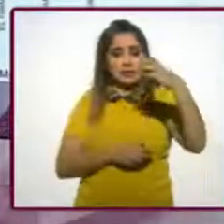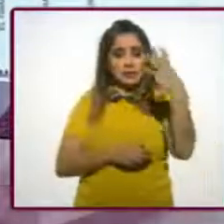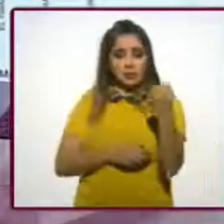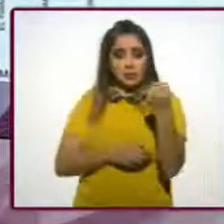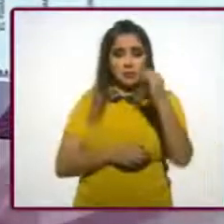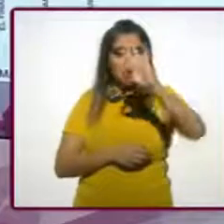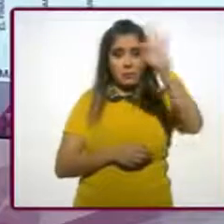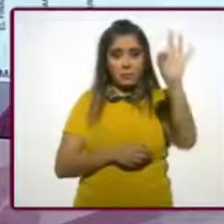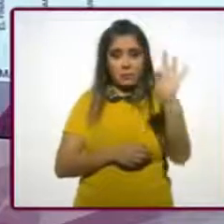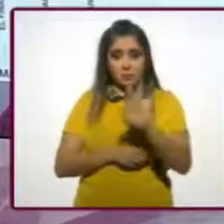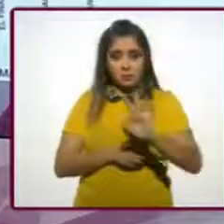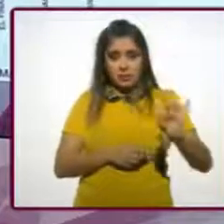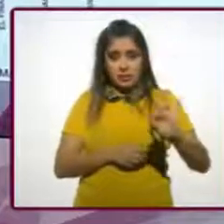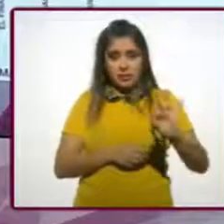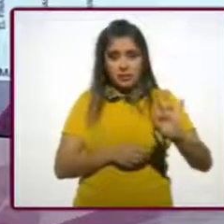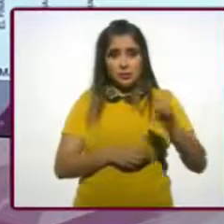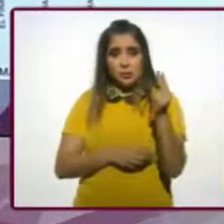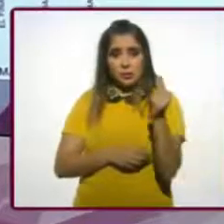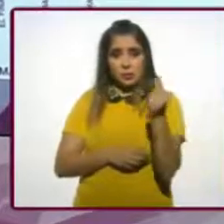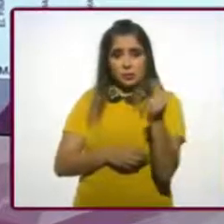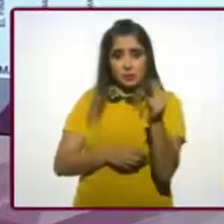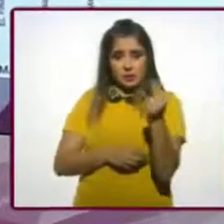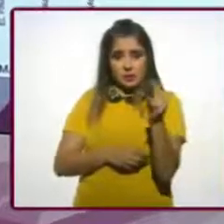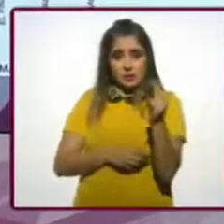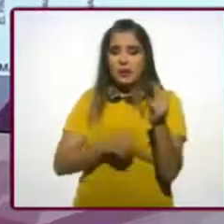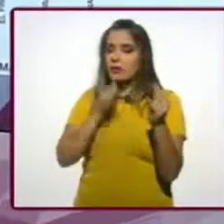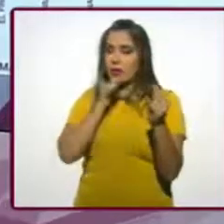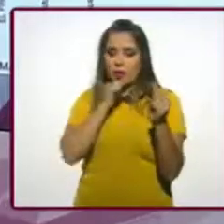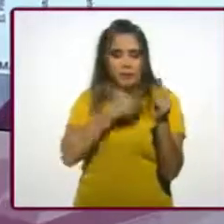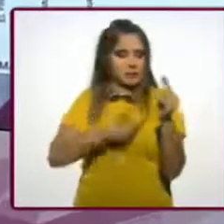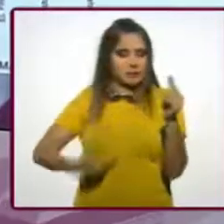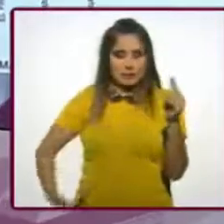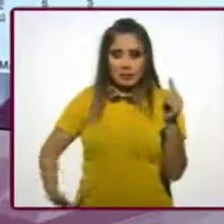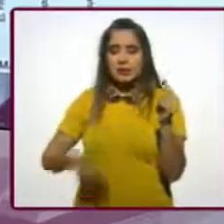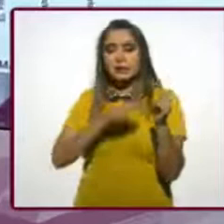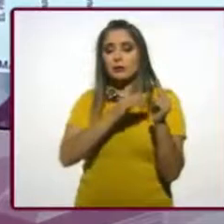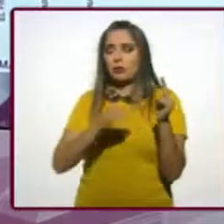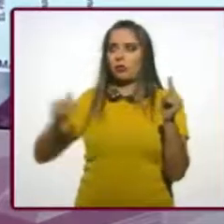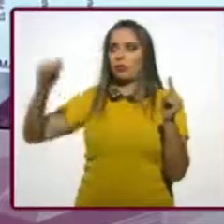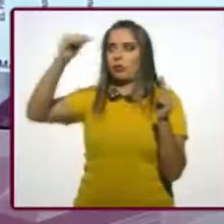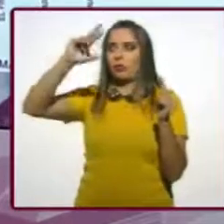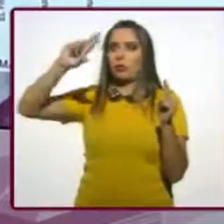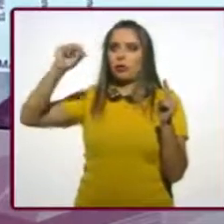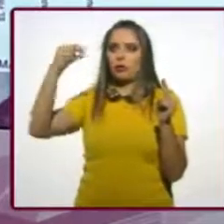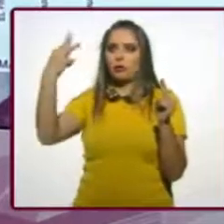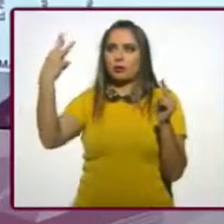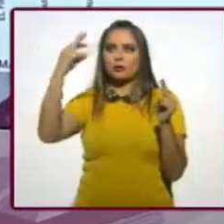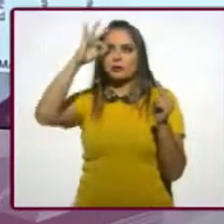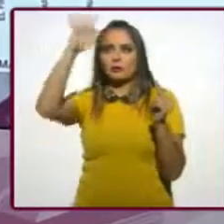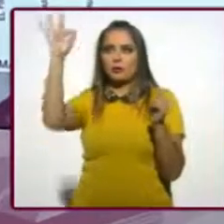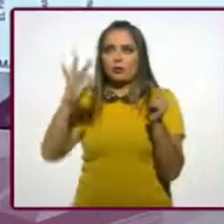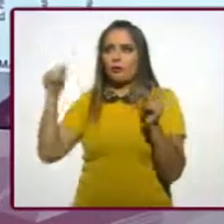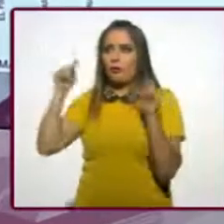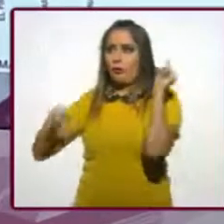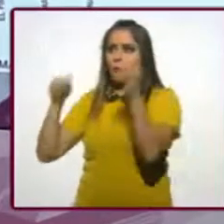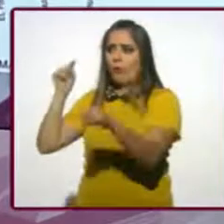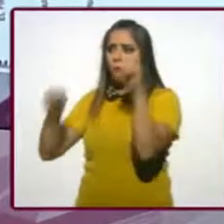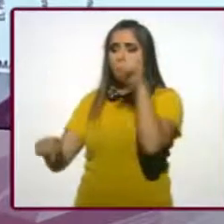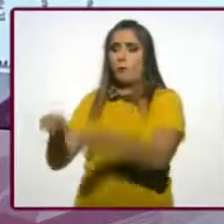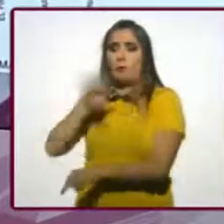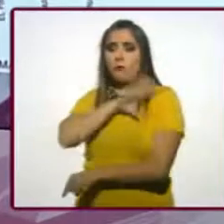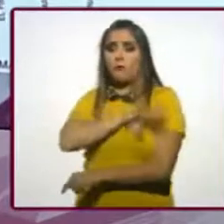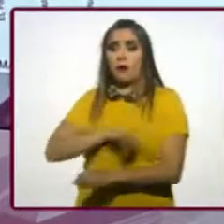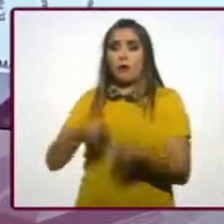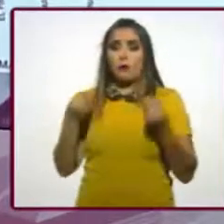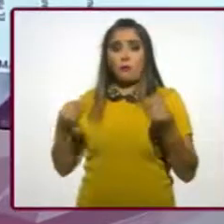que es este número, en noviembre, antes de que tomara posesión, a 83%. El simple